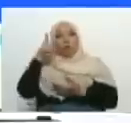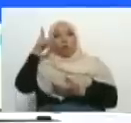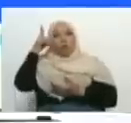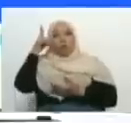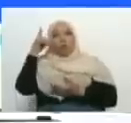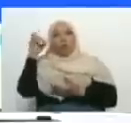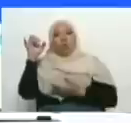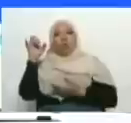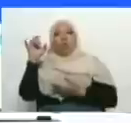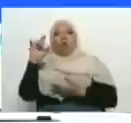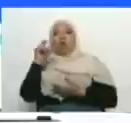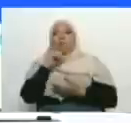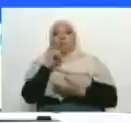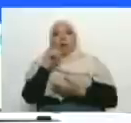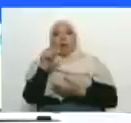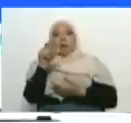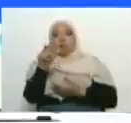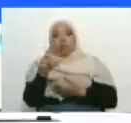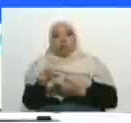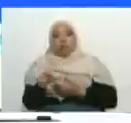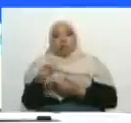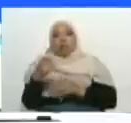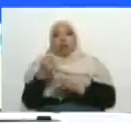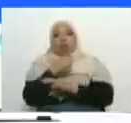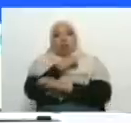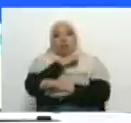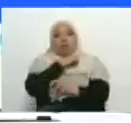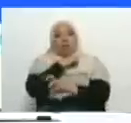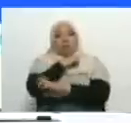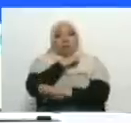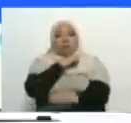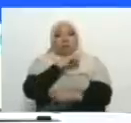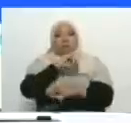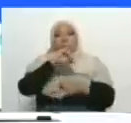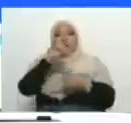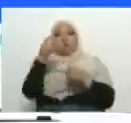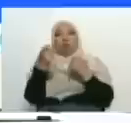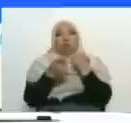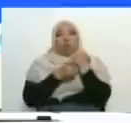psicópata delincuente. Juan Guaidó.